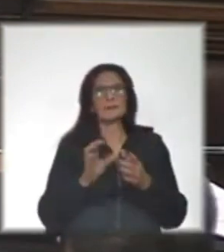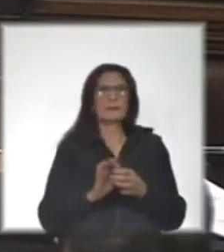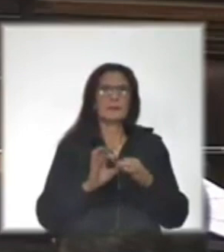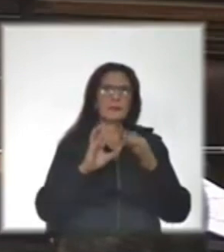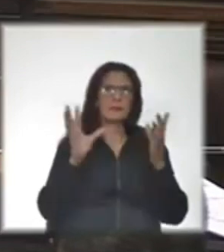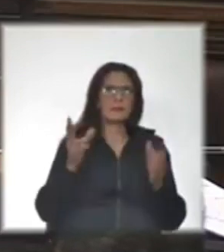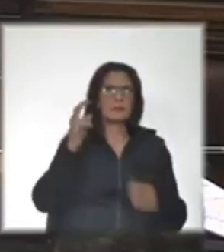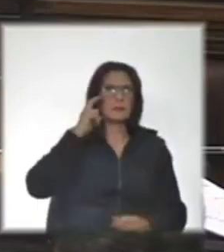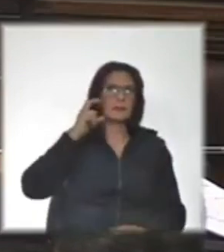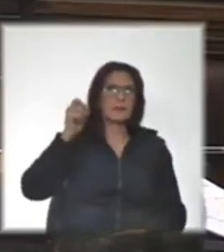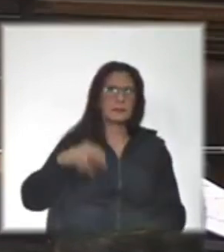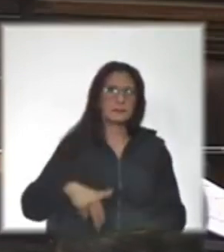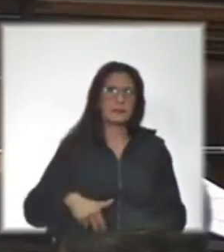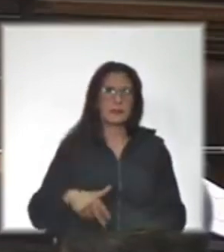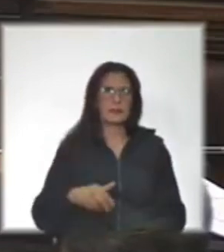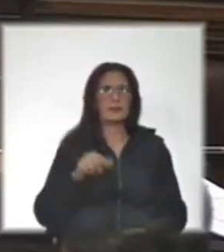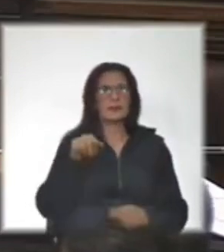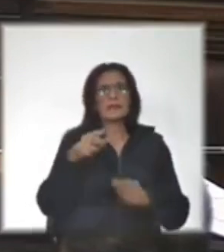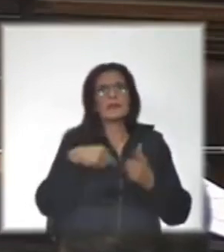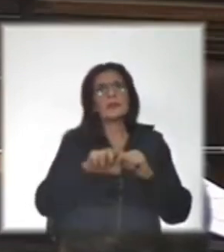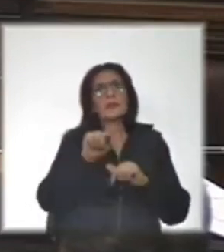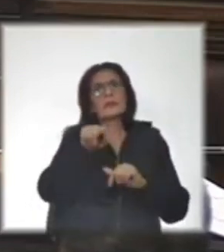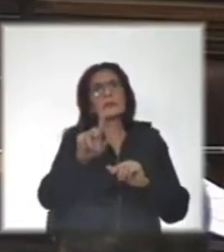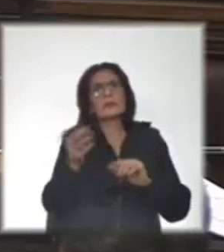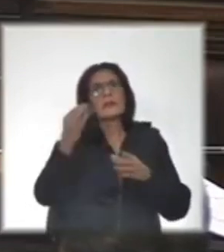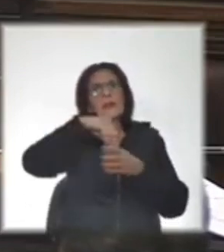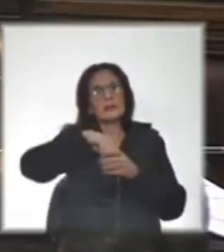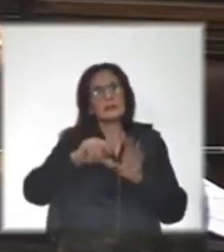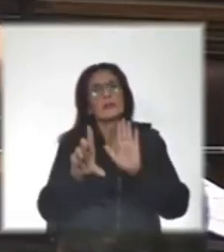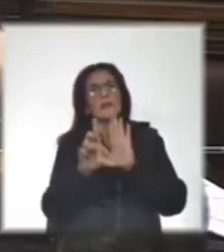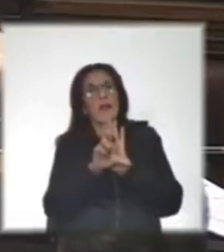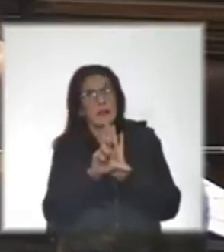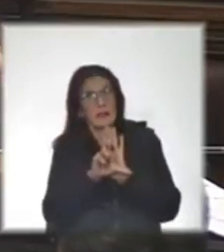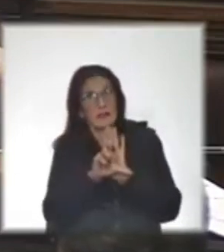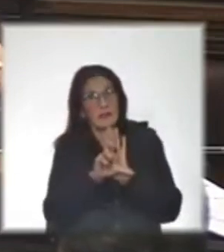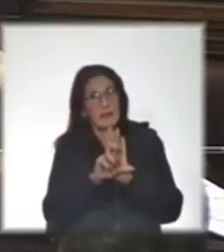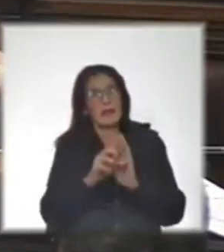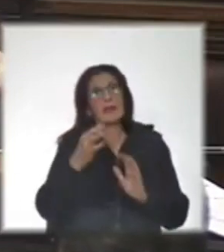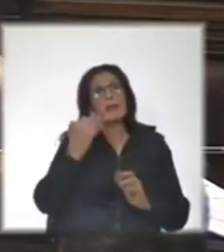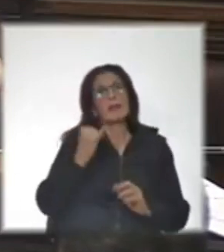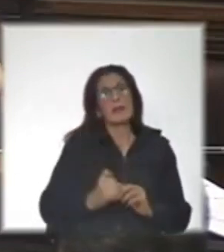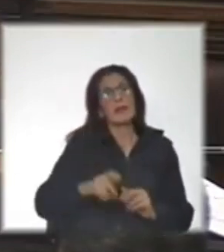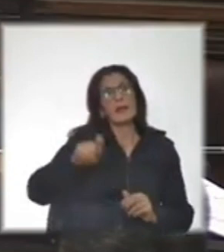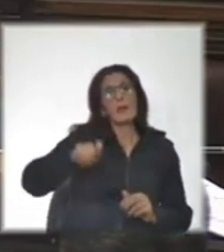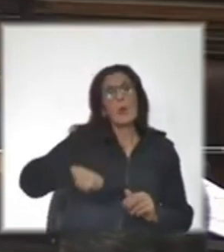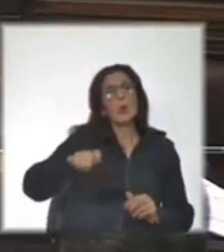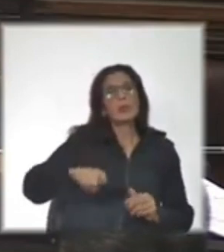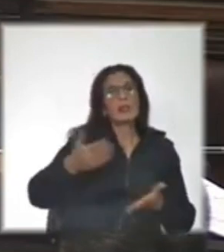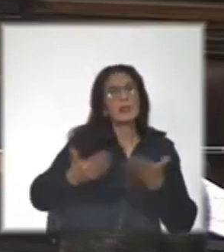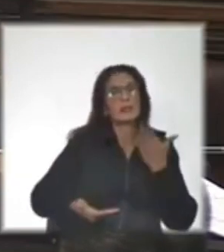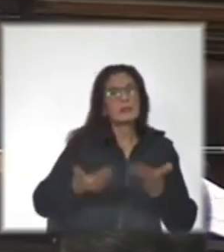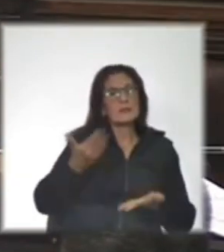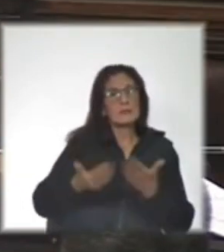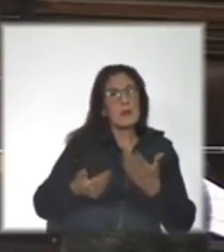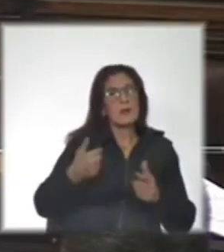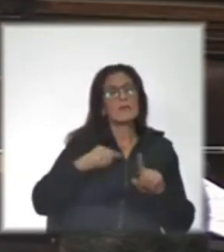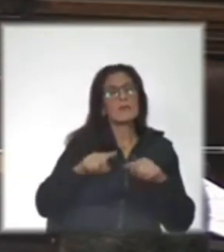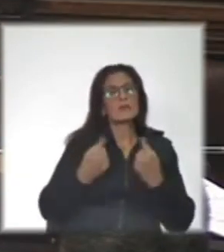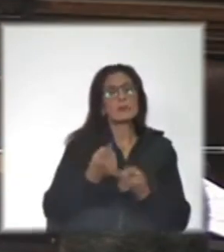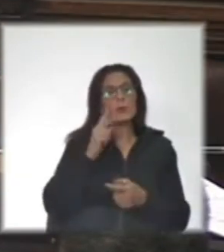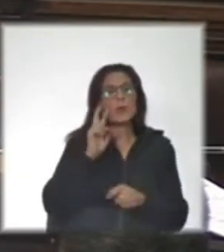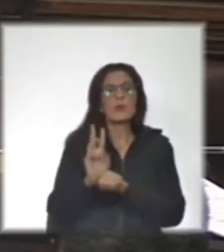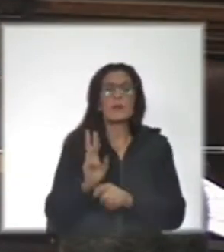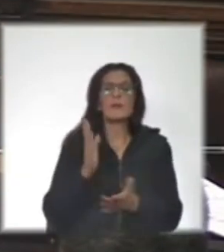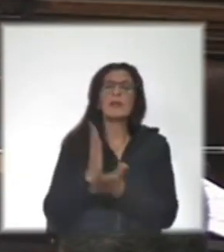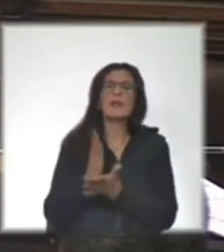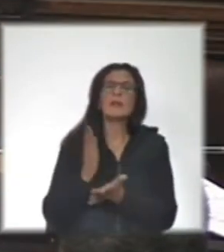libertad de expresión la tiene que cuidar la ley. Y la Suprema Corte de Justicia que ahí lo dice. Nosotros aplicamos el derecho y cuidamos. Ahora,